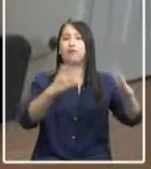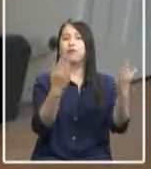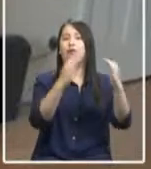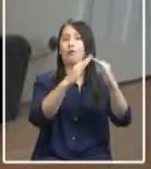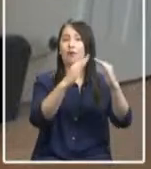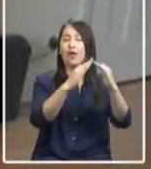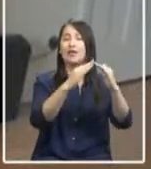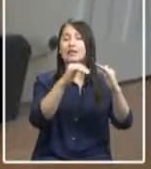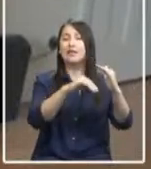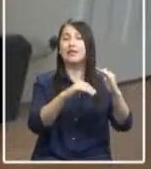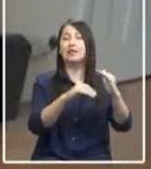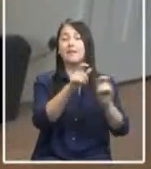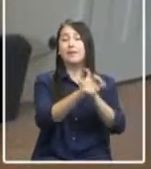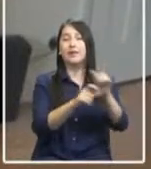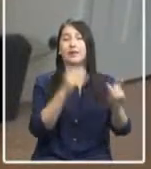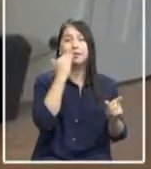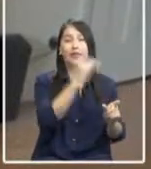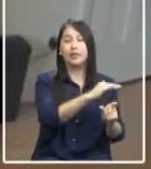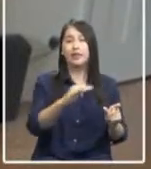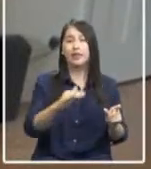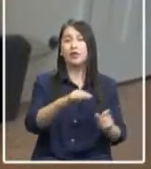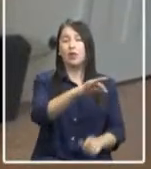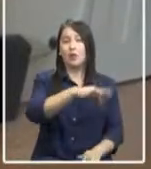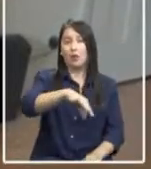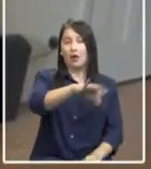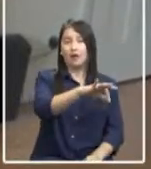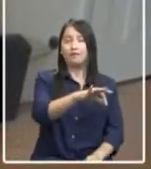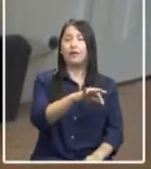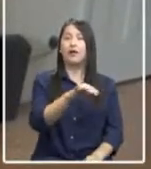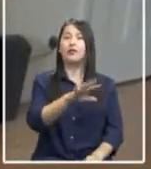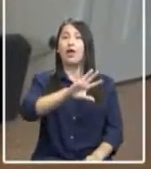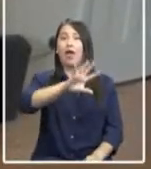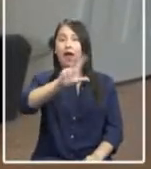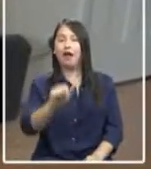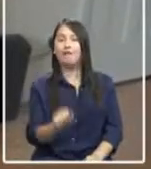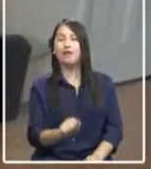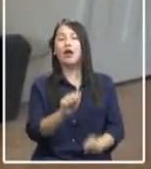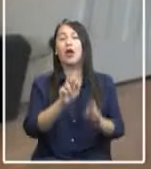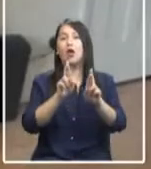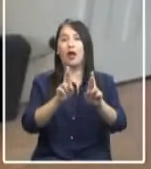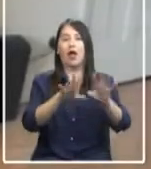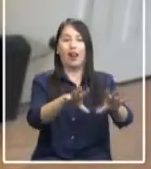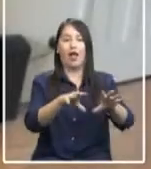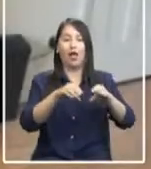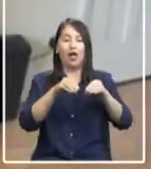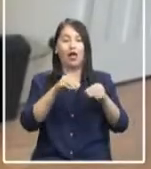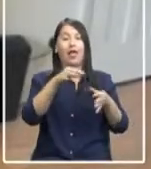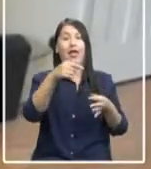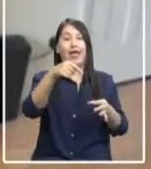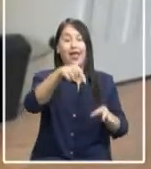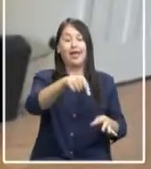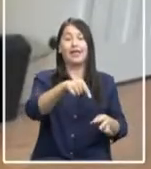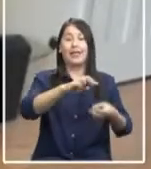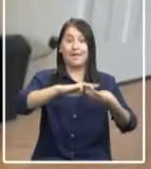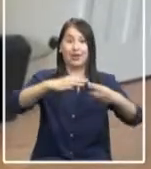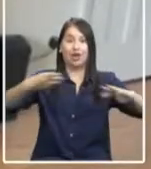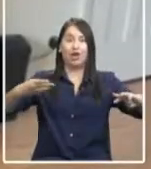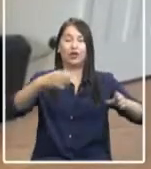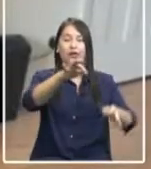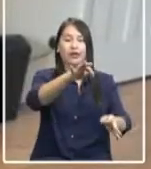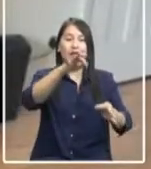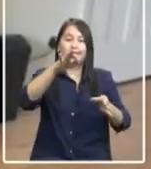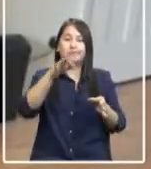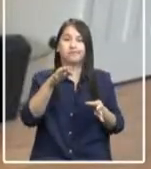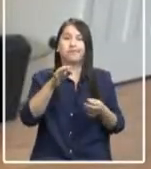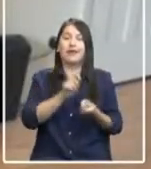se adapta muy fácilmente y me encantaría que se adaptara y se utilizara ya sea con empresas, con ONG,